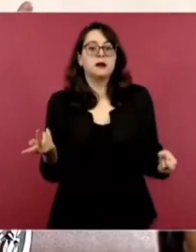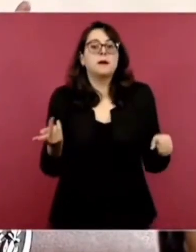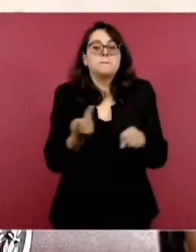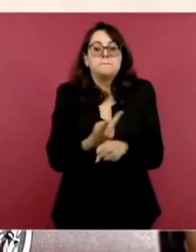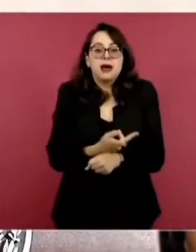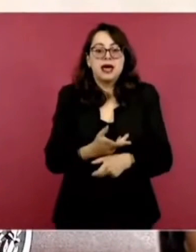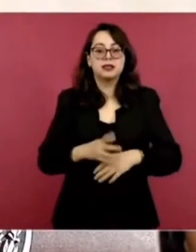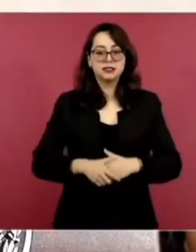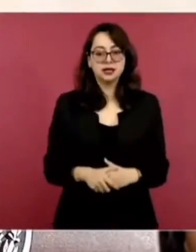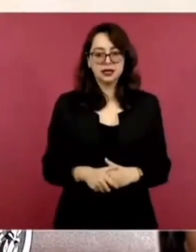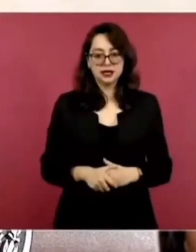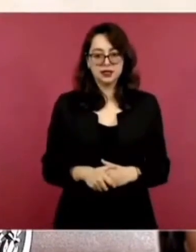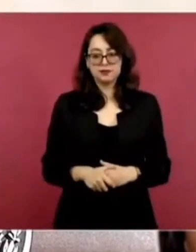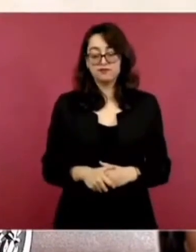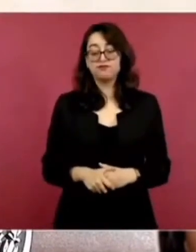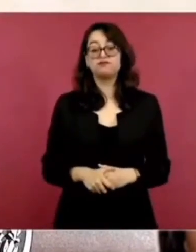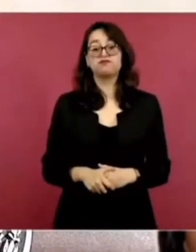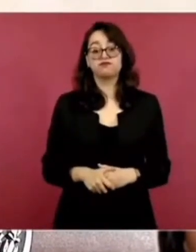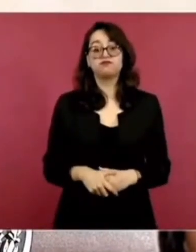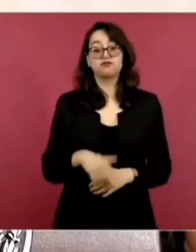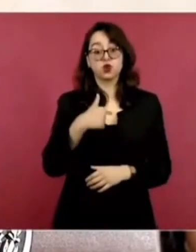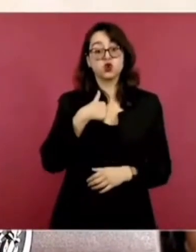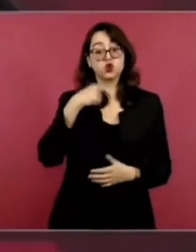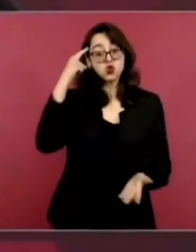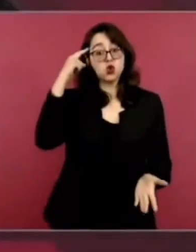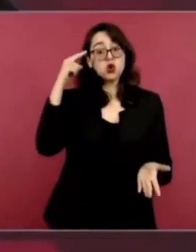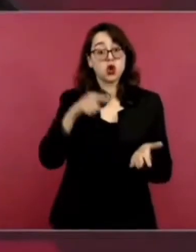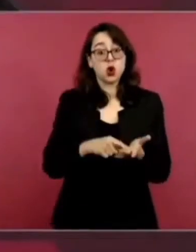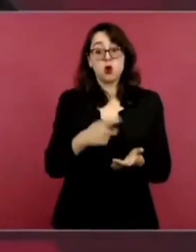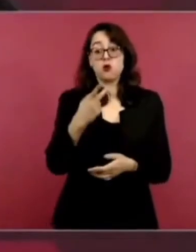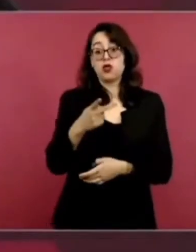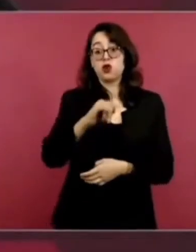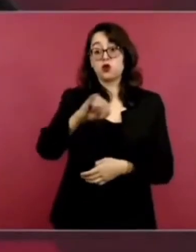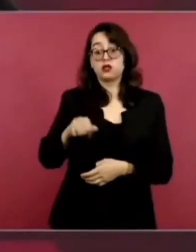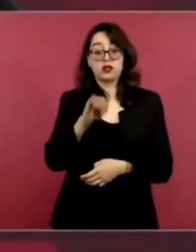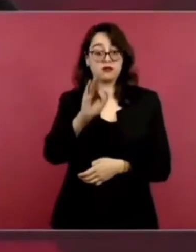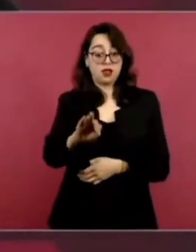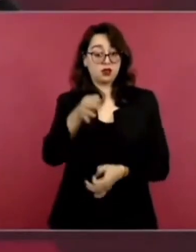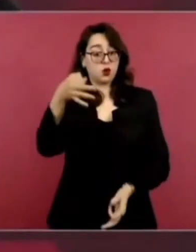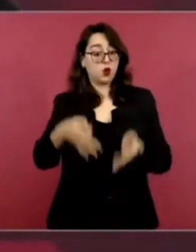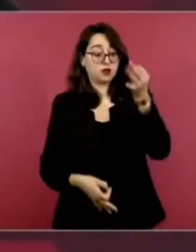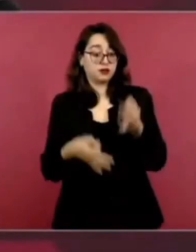en el Poder Judicial Federal. ¿Quién? Pues